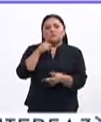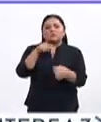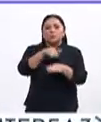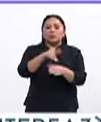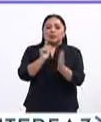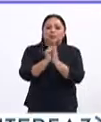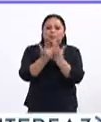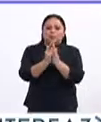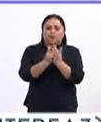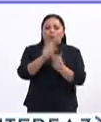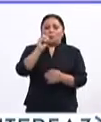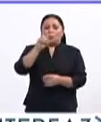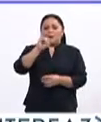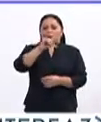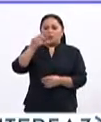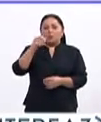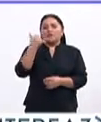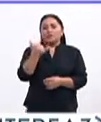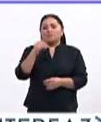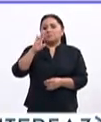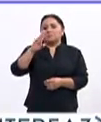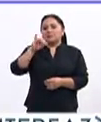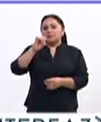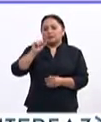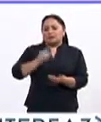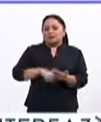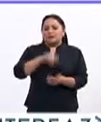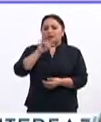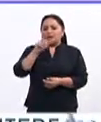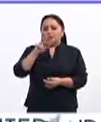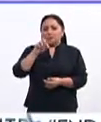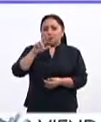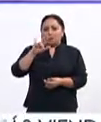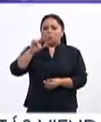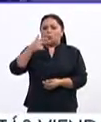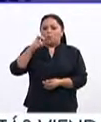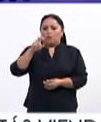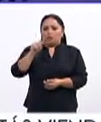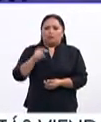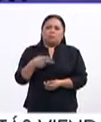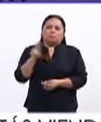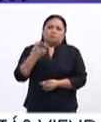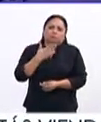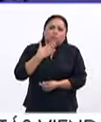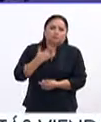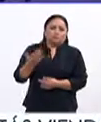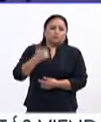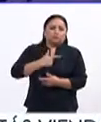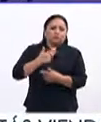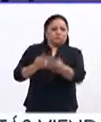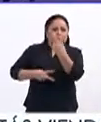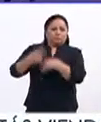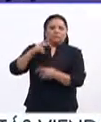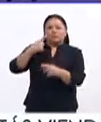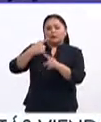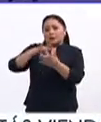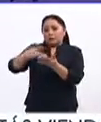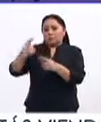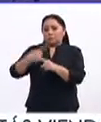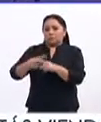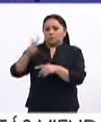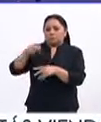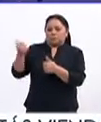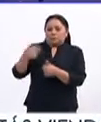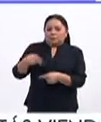libro El Ovillo y la Brisa de David Huerta. Javier, muy buenos días, es un placer saludarte. Hola. Pues gracias por traernos